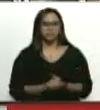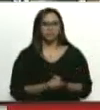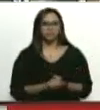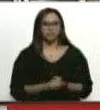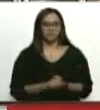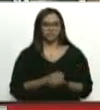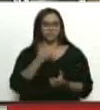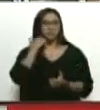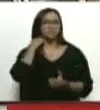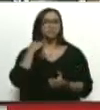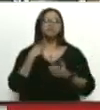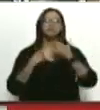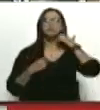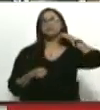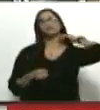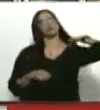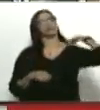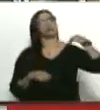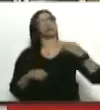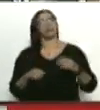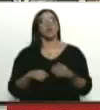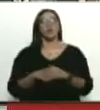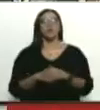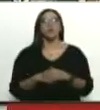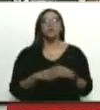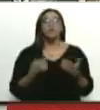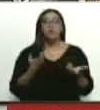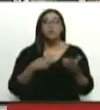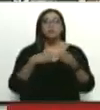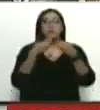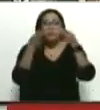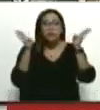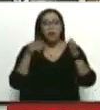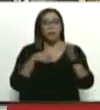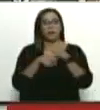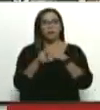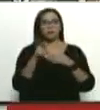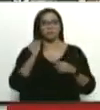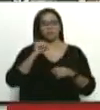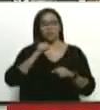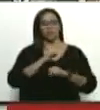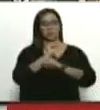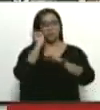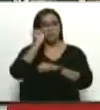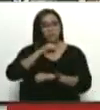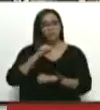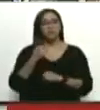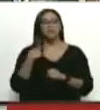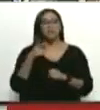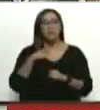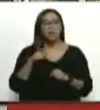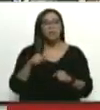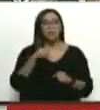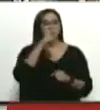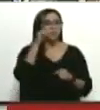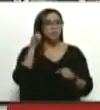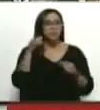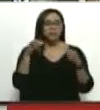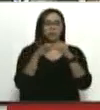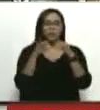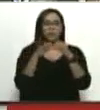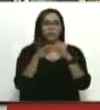Para ver todo. Cuando se va descubriendo vamos actuando, y desde su origen claro que sí, por eso tenemos una camada valiosa de jóvenes